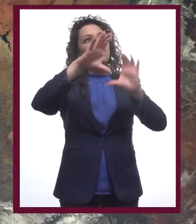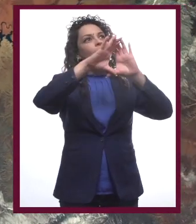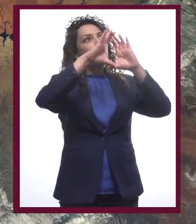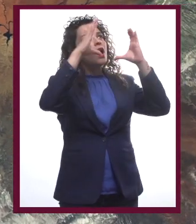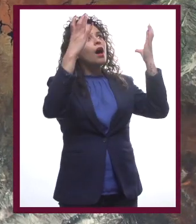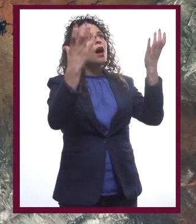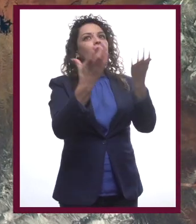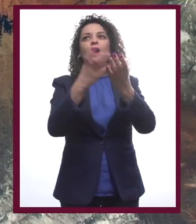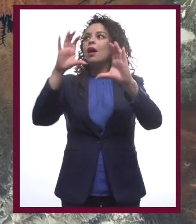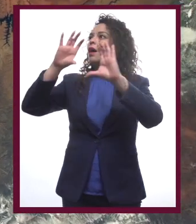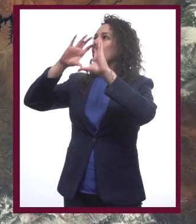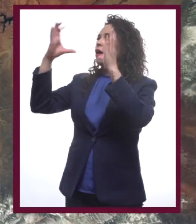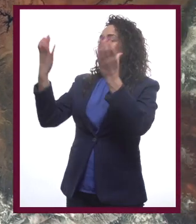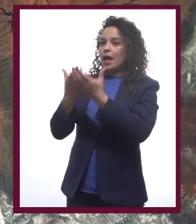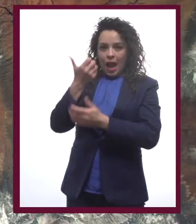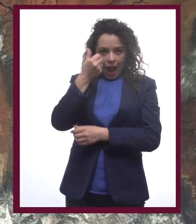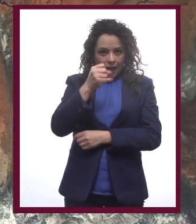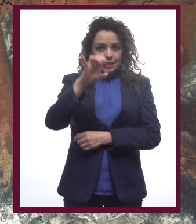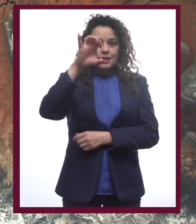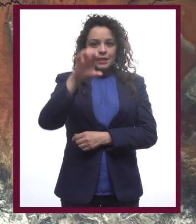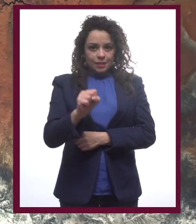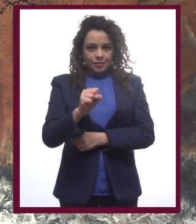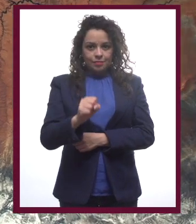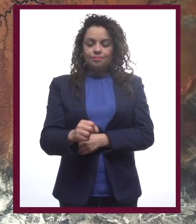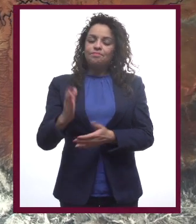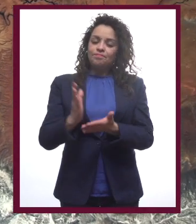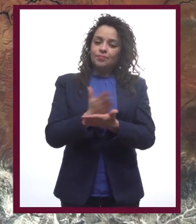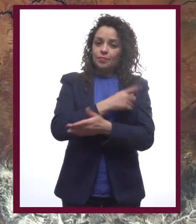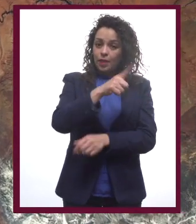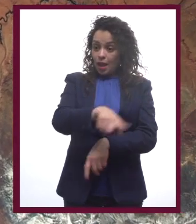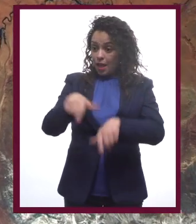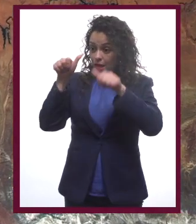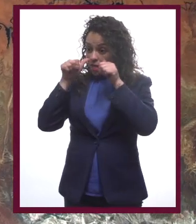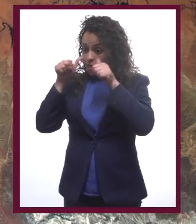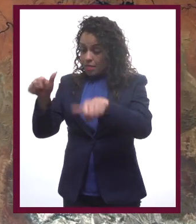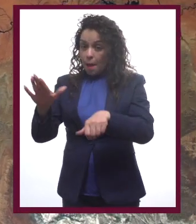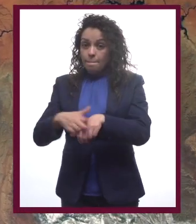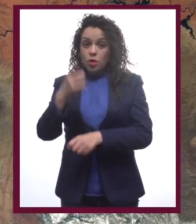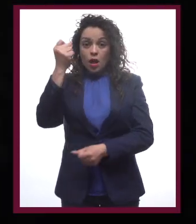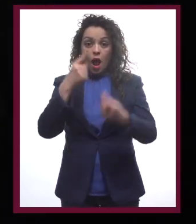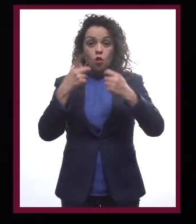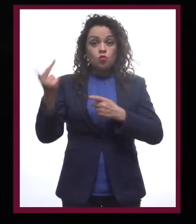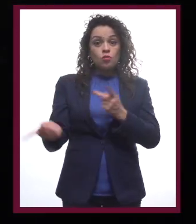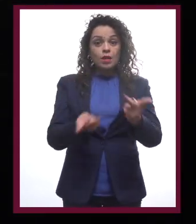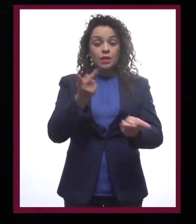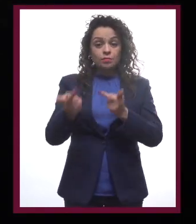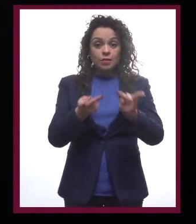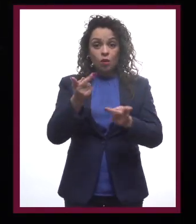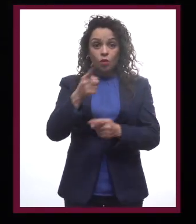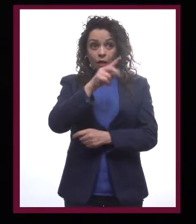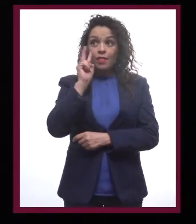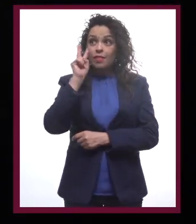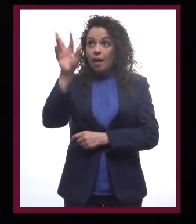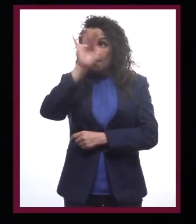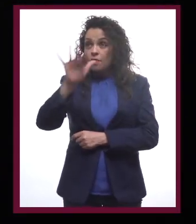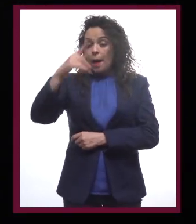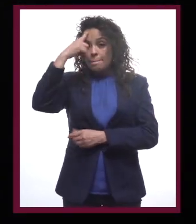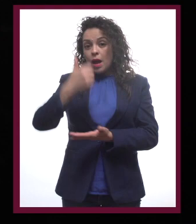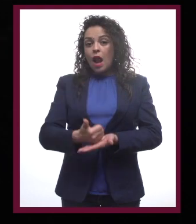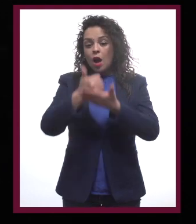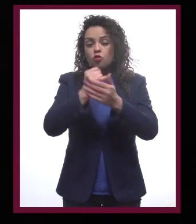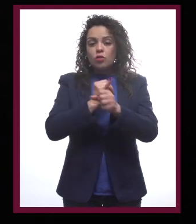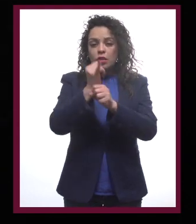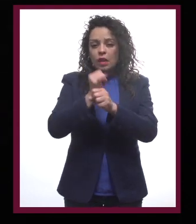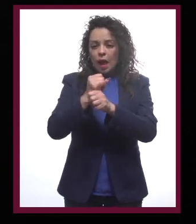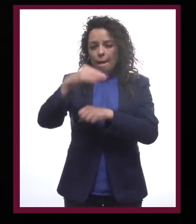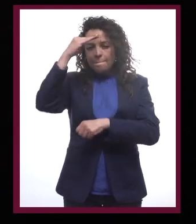ayudará a verlas esféricas, tal como son. Además, ponte muy atento, porque también saldrán algunas preguntas que te ayudarán a investigar